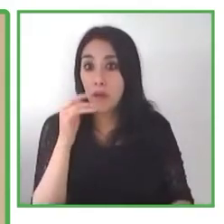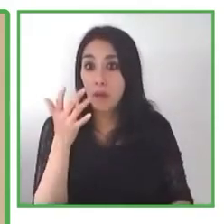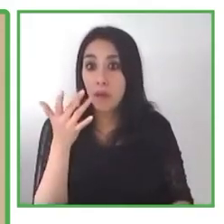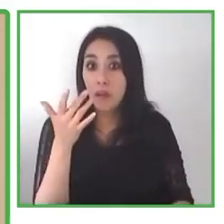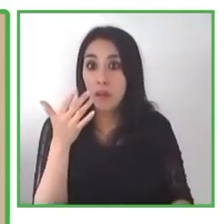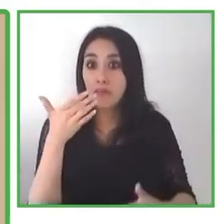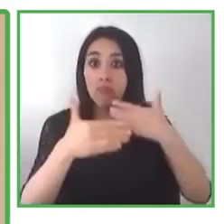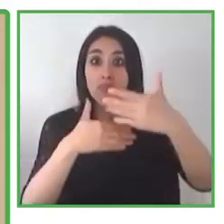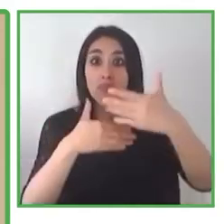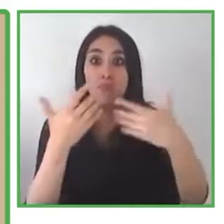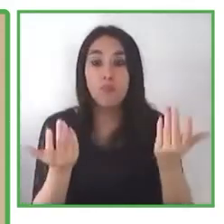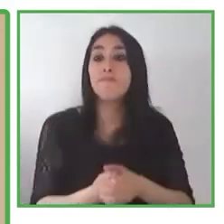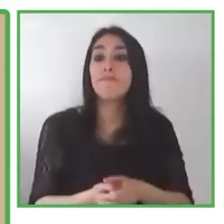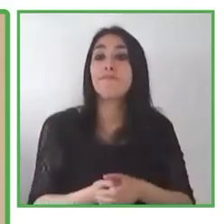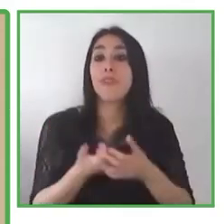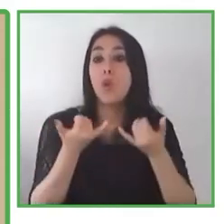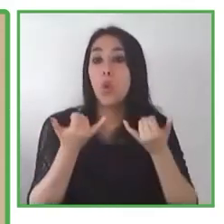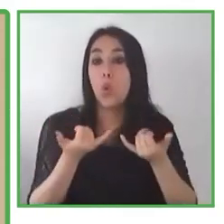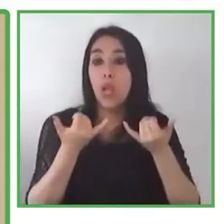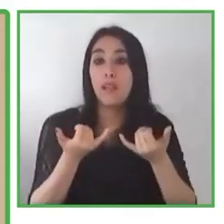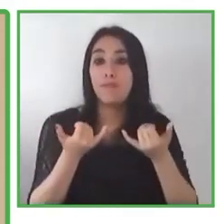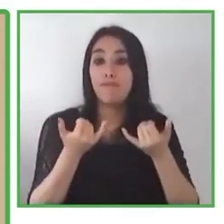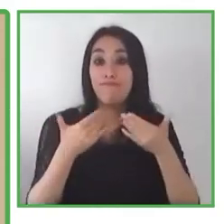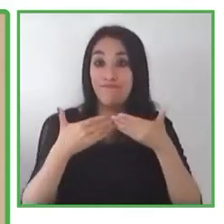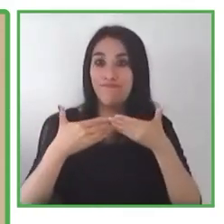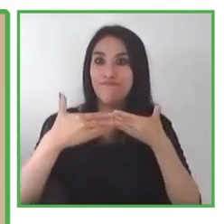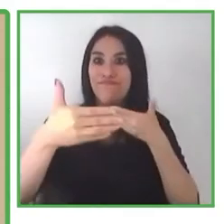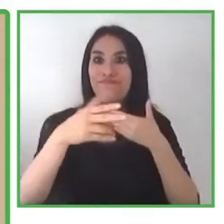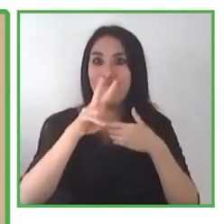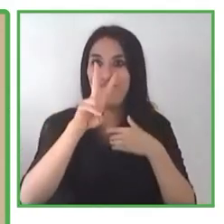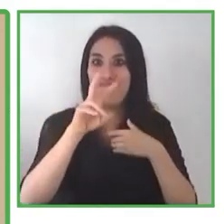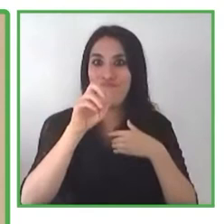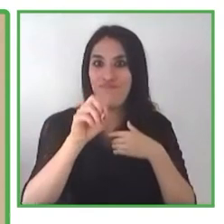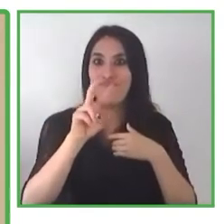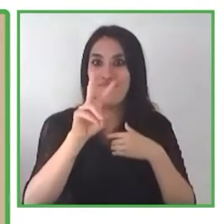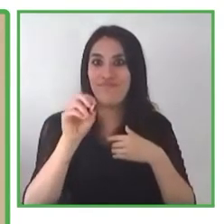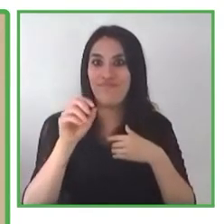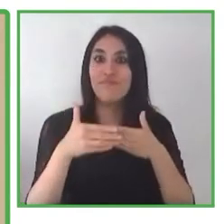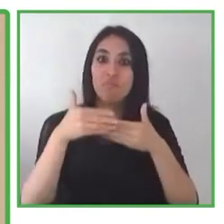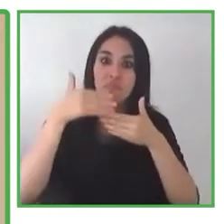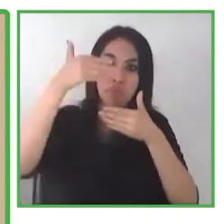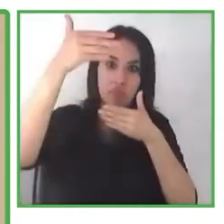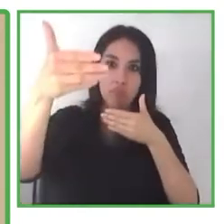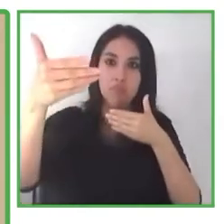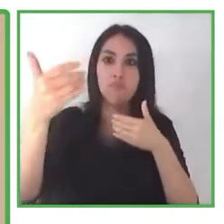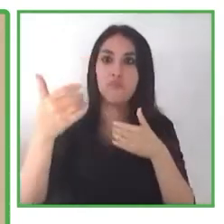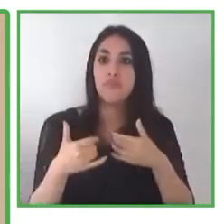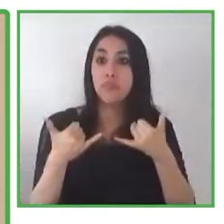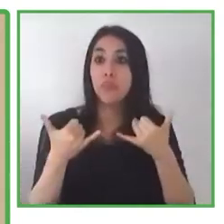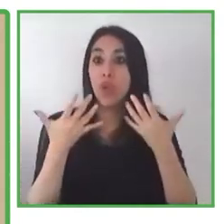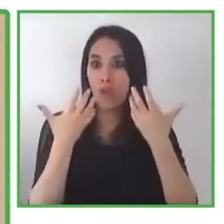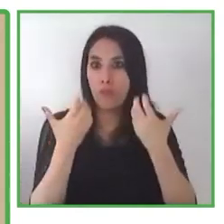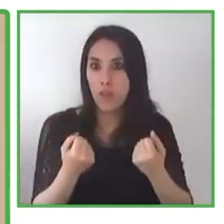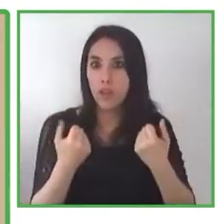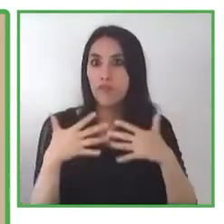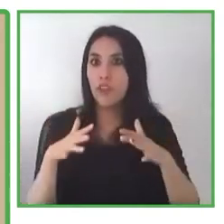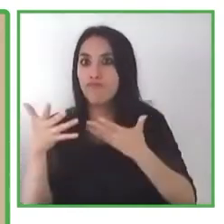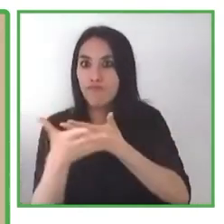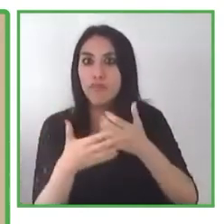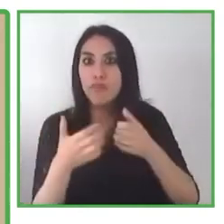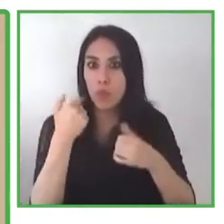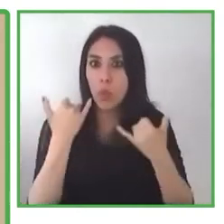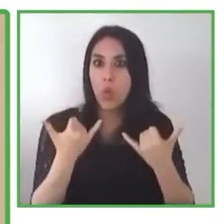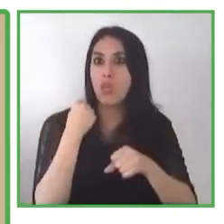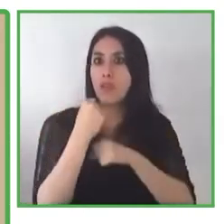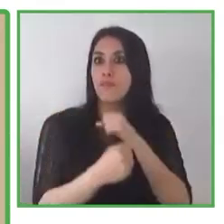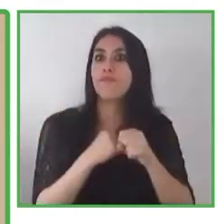trabajo de igual valor de aquí al 2030 y aún más allá. Ahora, hay acuerdos